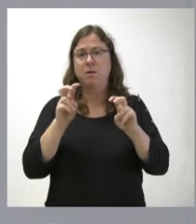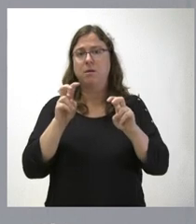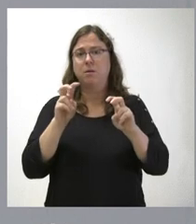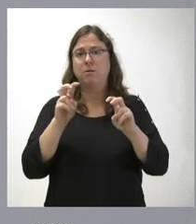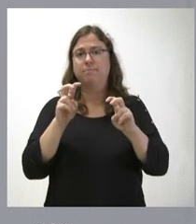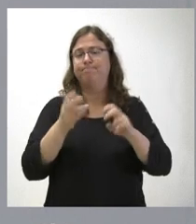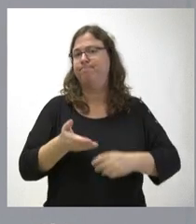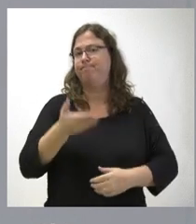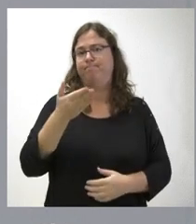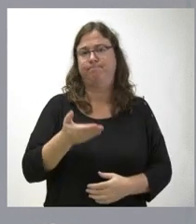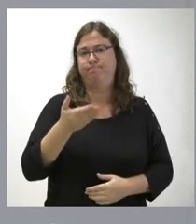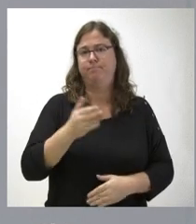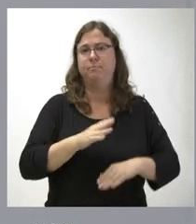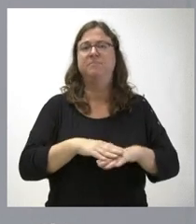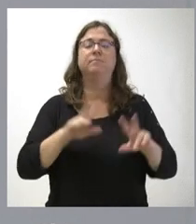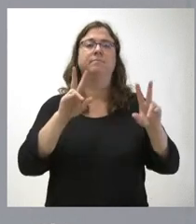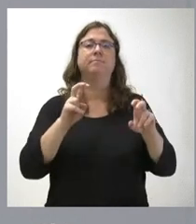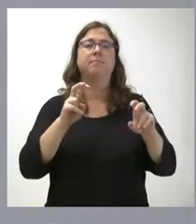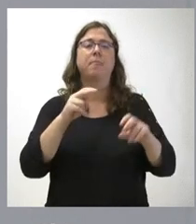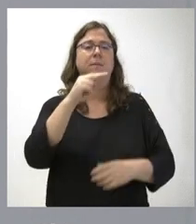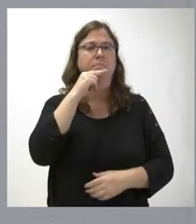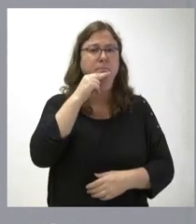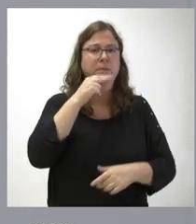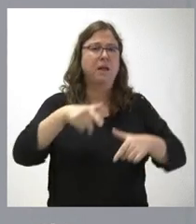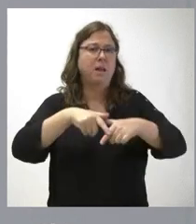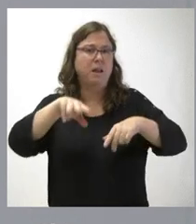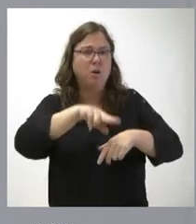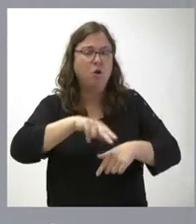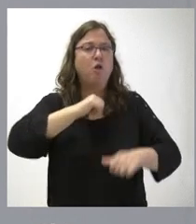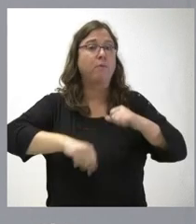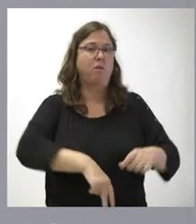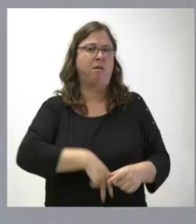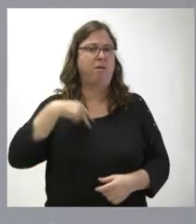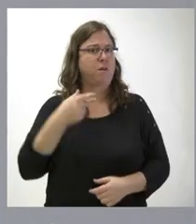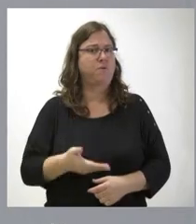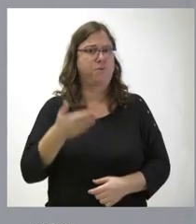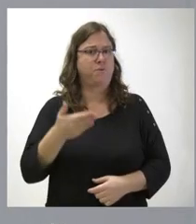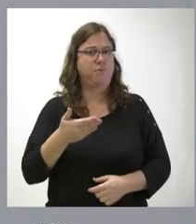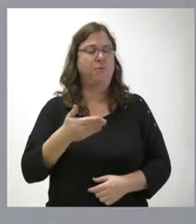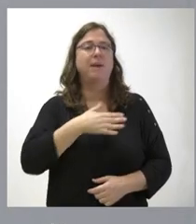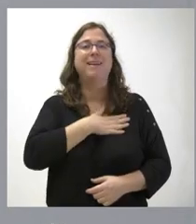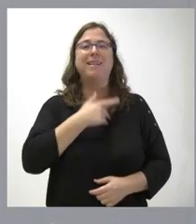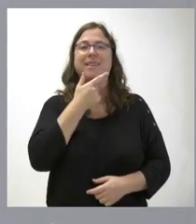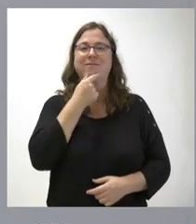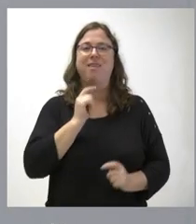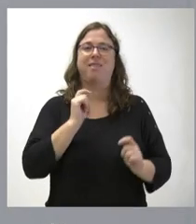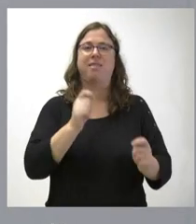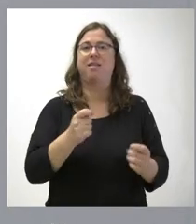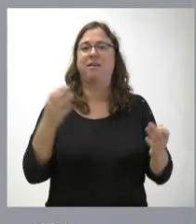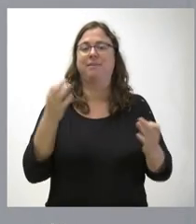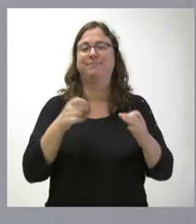son claves en cuestiones como urología ginecología o cirugía general se pretende facilitar